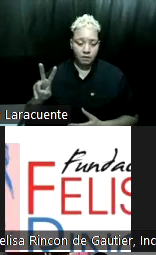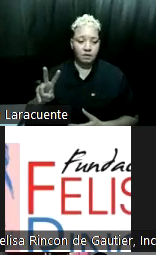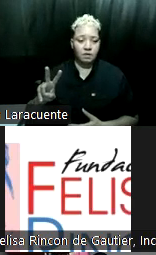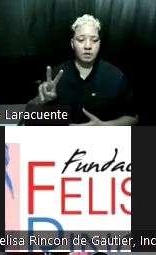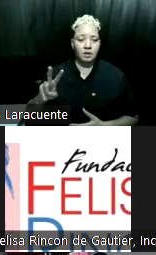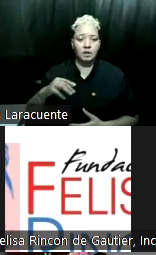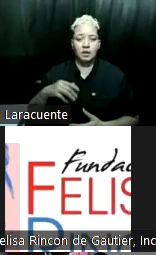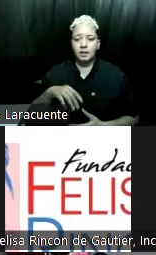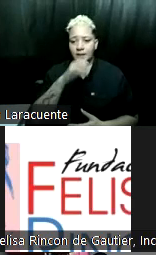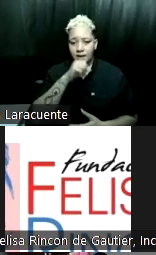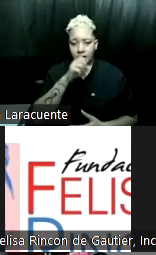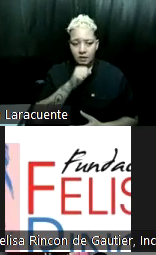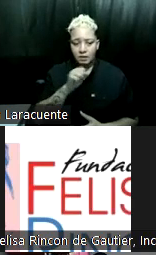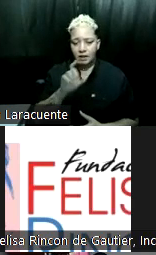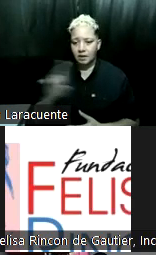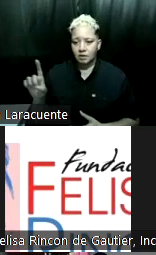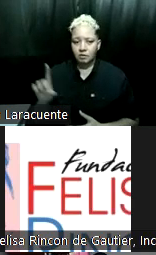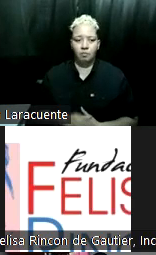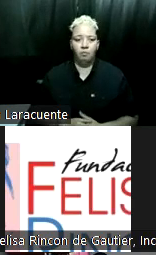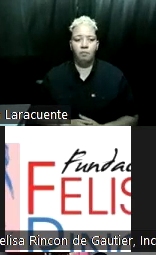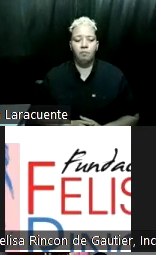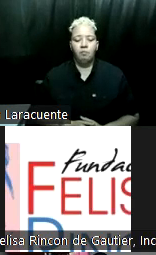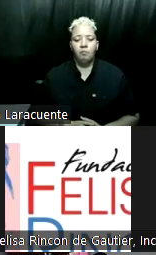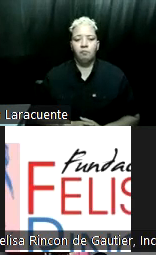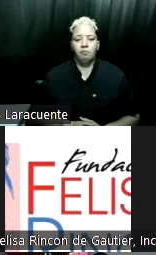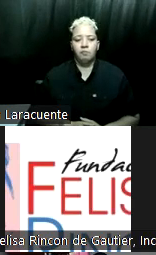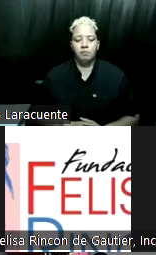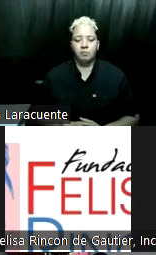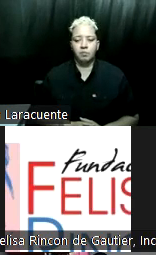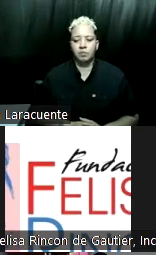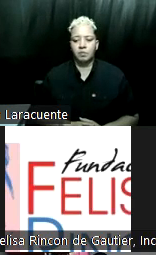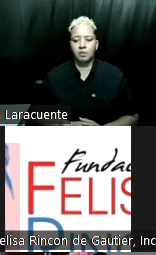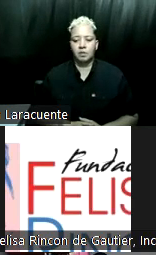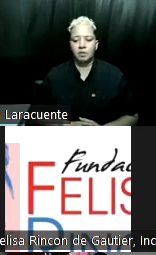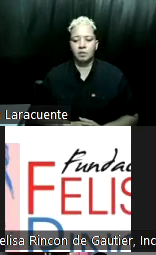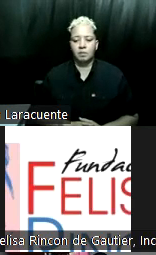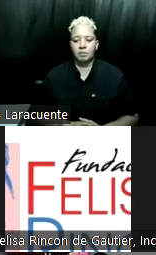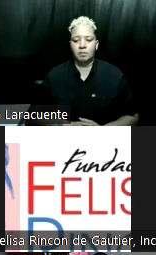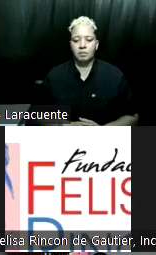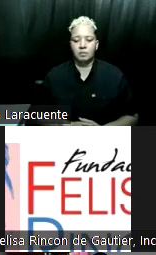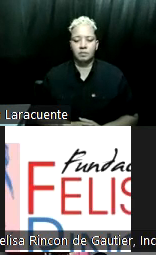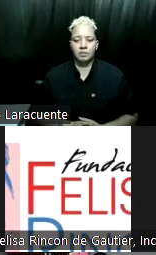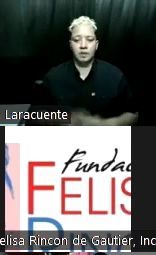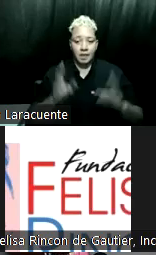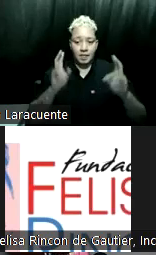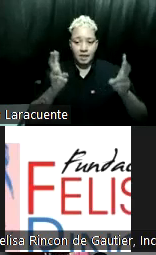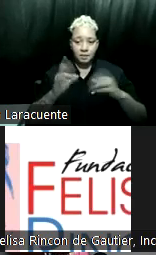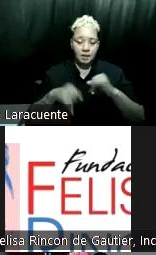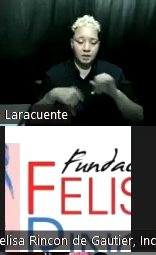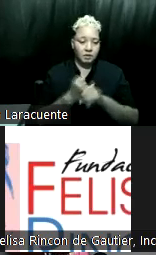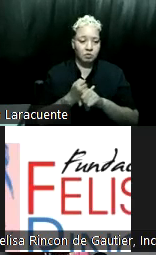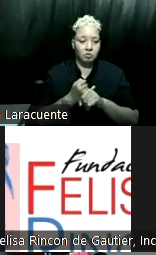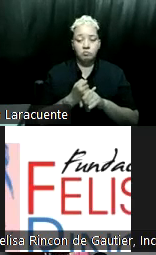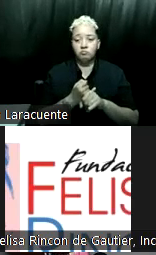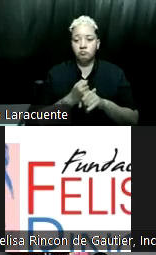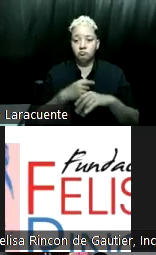Naranja Mecánica a mano derecha. En otros temas internacionales, sobresale la sorprendente noticia